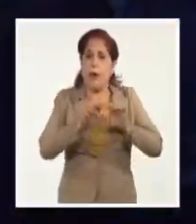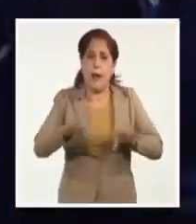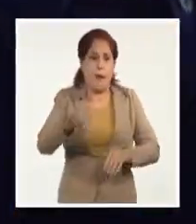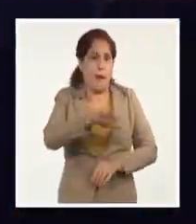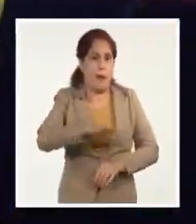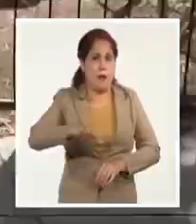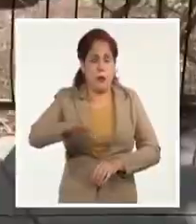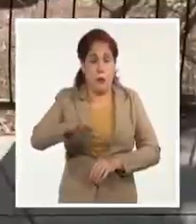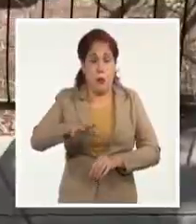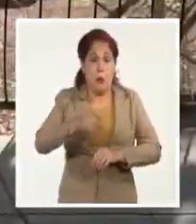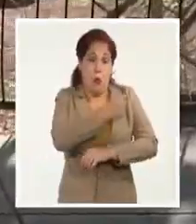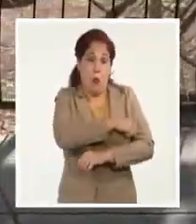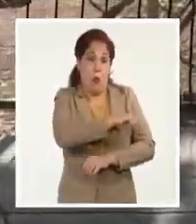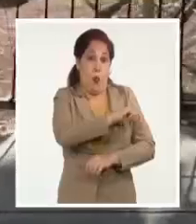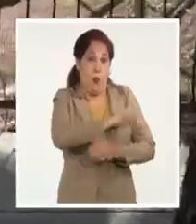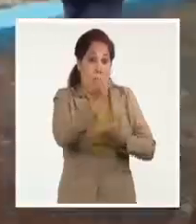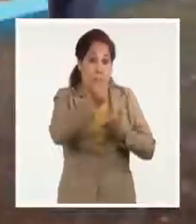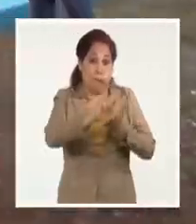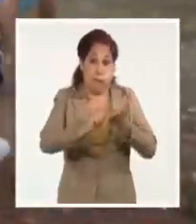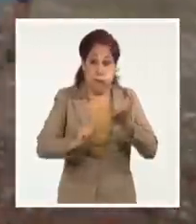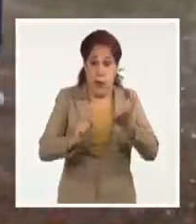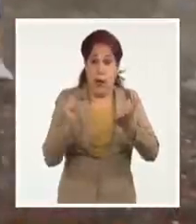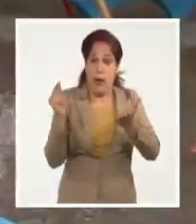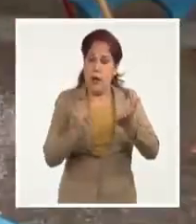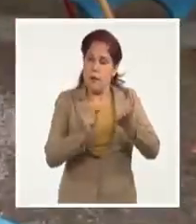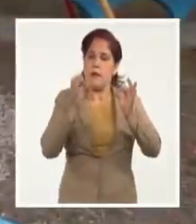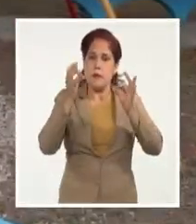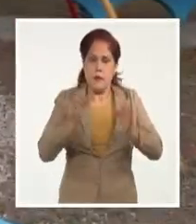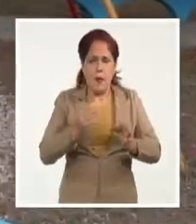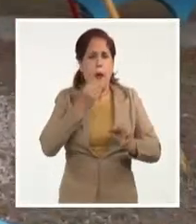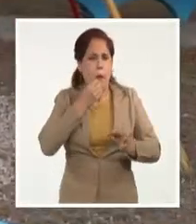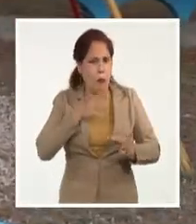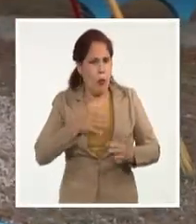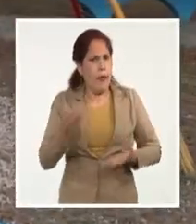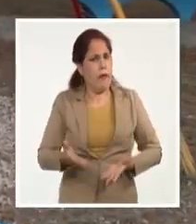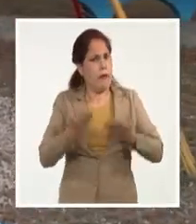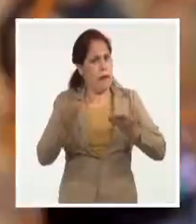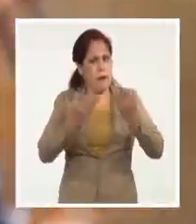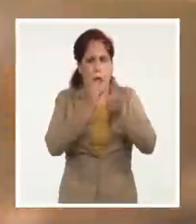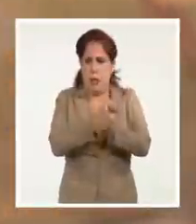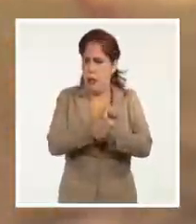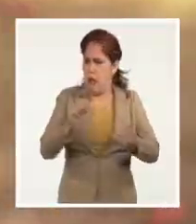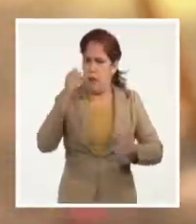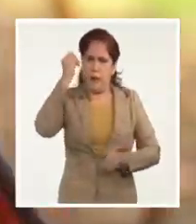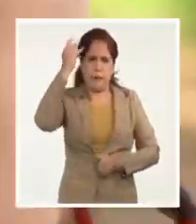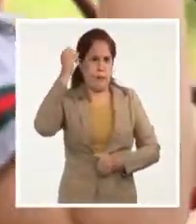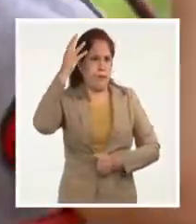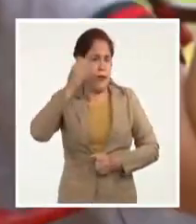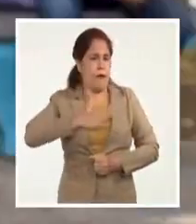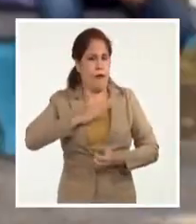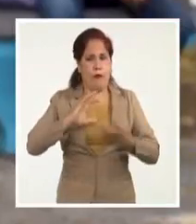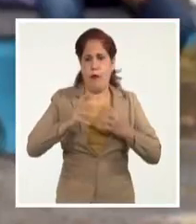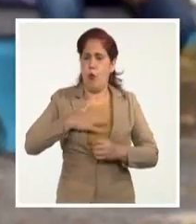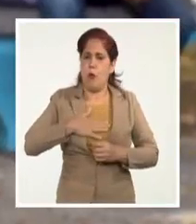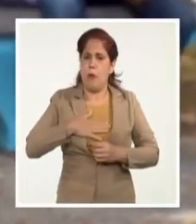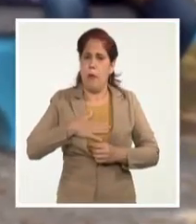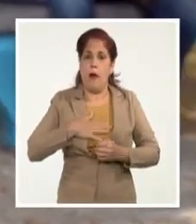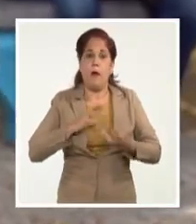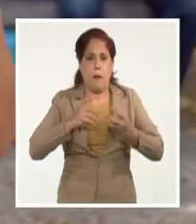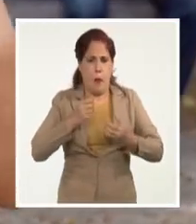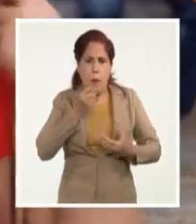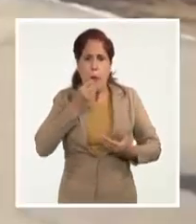antillas la carta magna les asegura la posibilidad de desarrollar libre y creadora mente su personalidad sus aptitudes